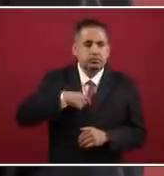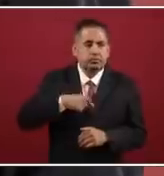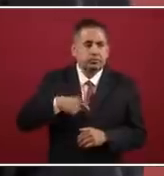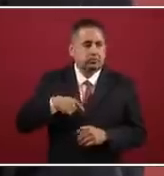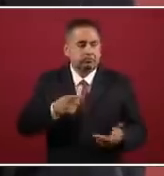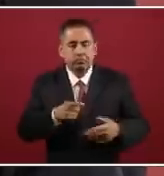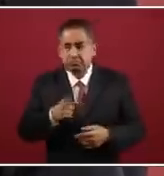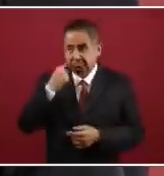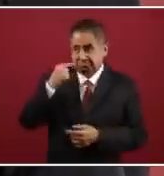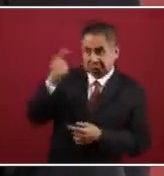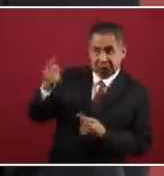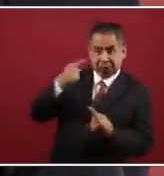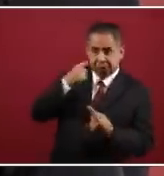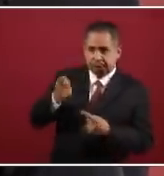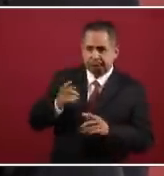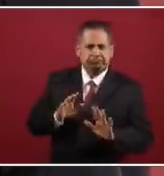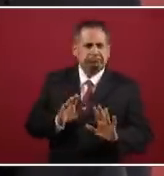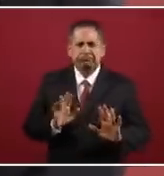motivos